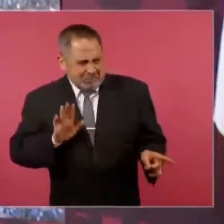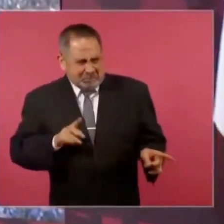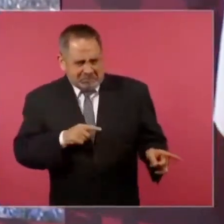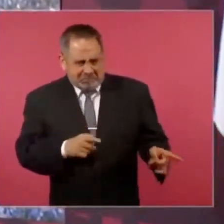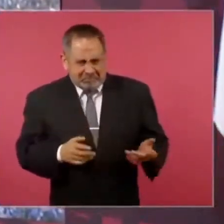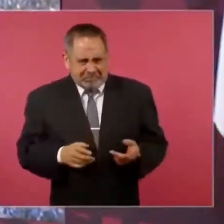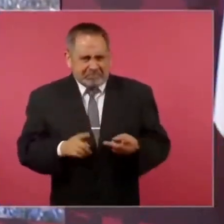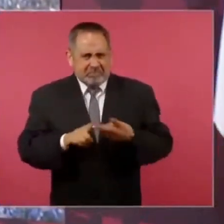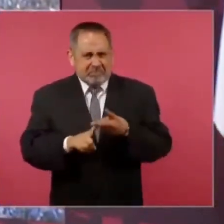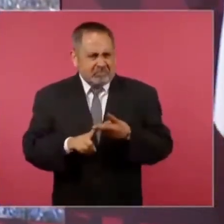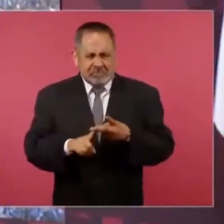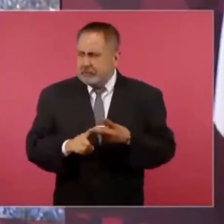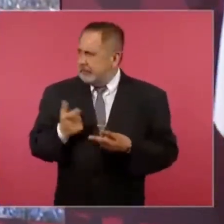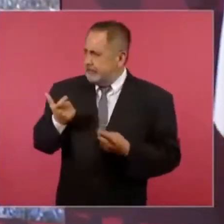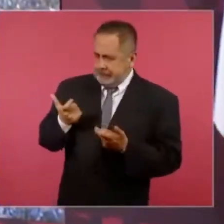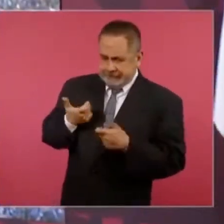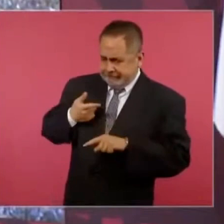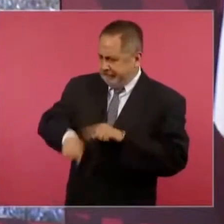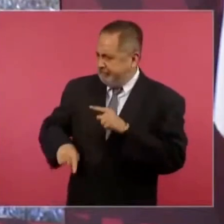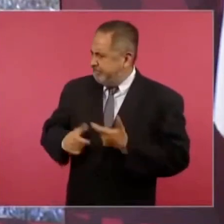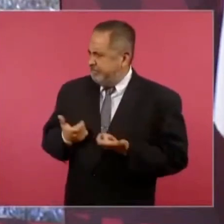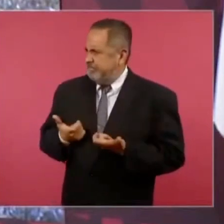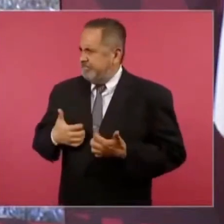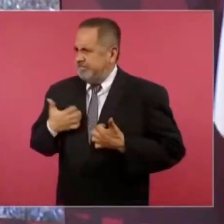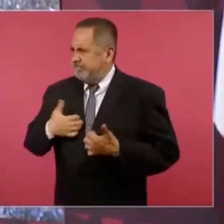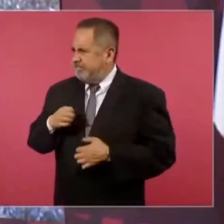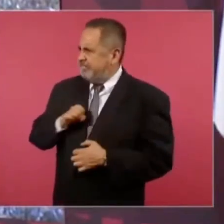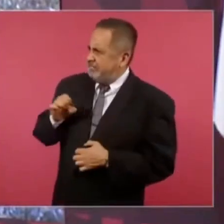Es un problema de dinero.